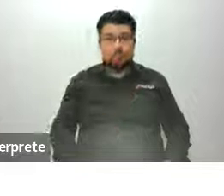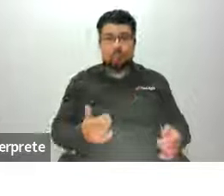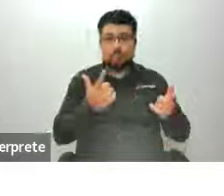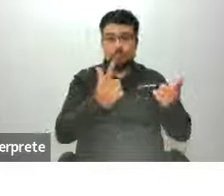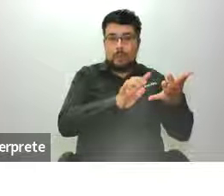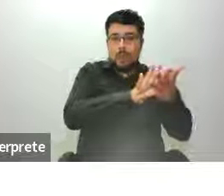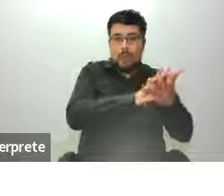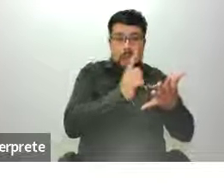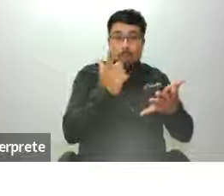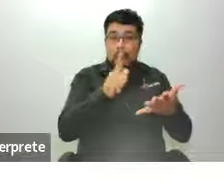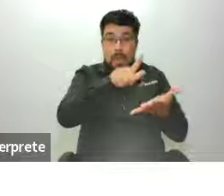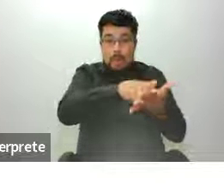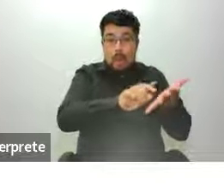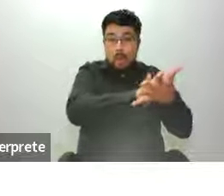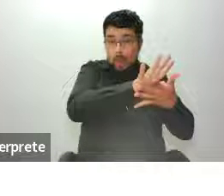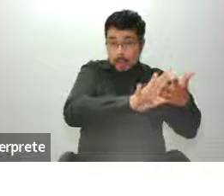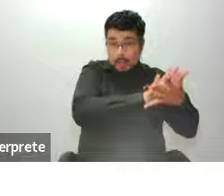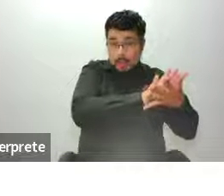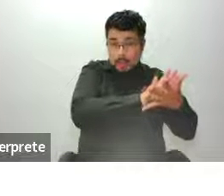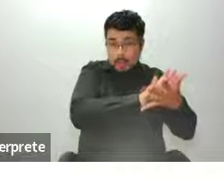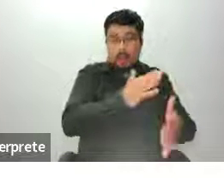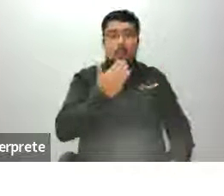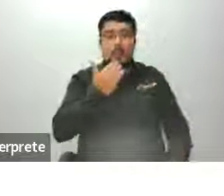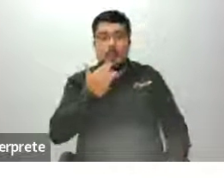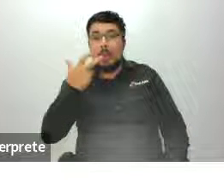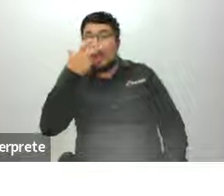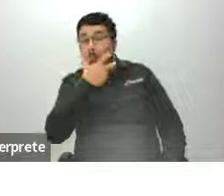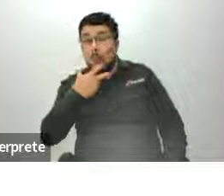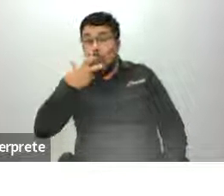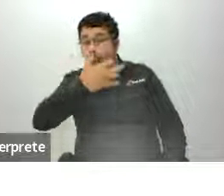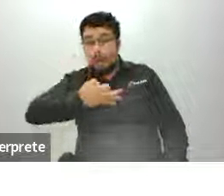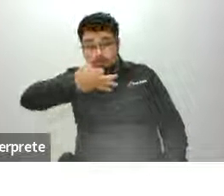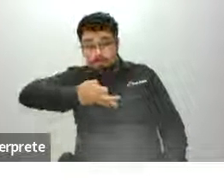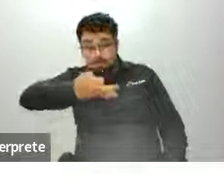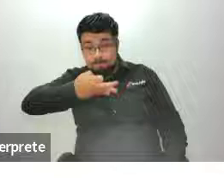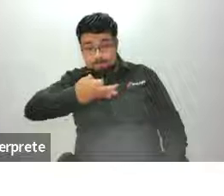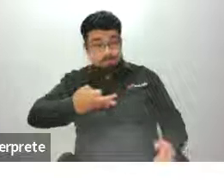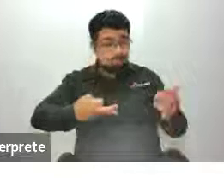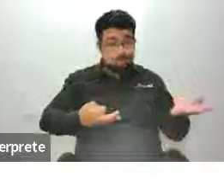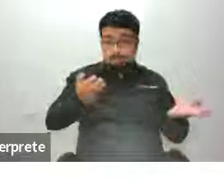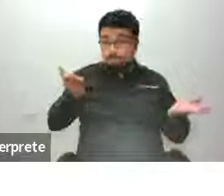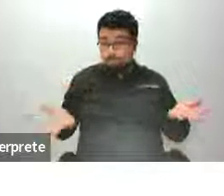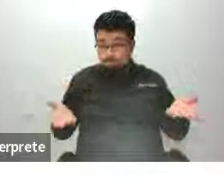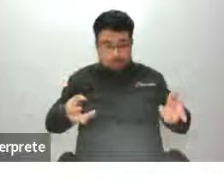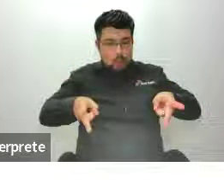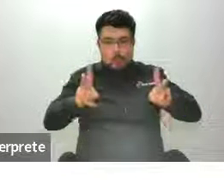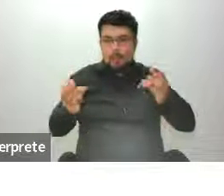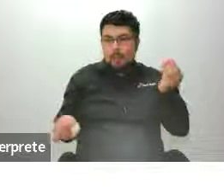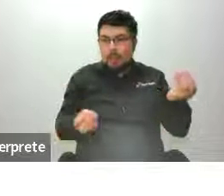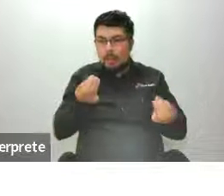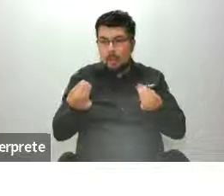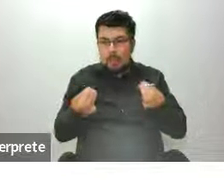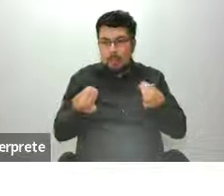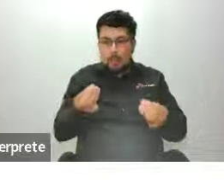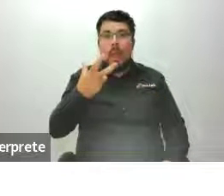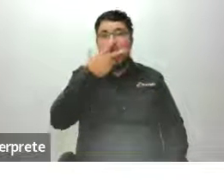como las lenguas orales, ¿no? Nos permiten el desarrollo del lenguaje, por